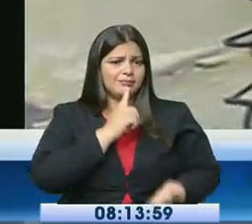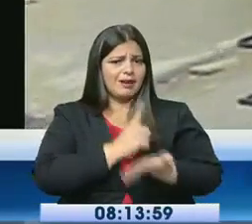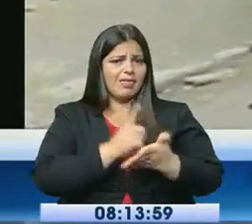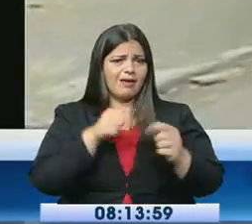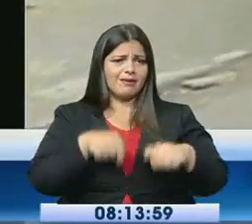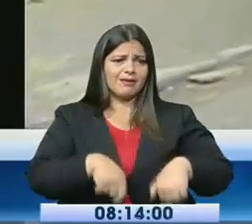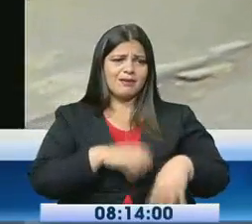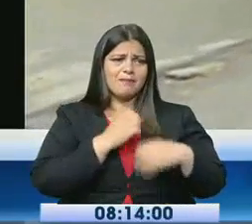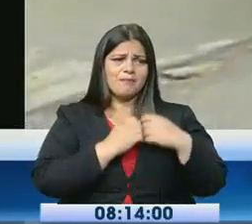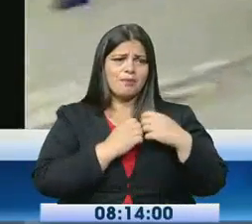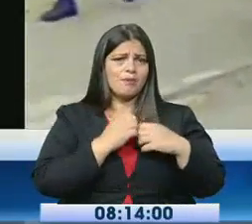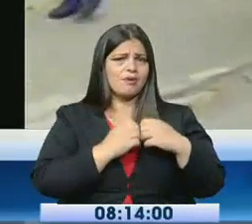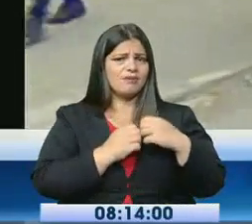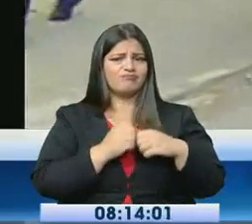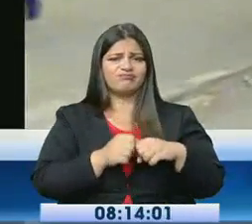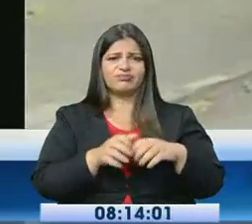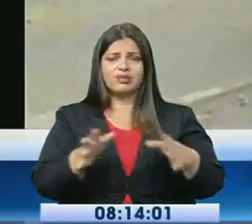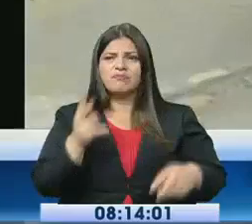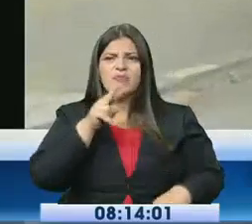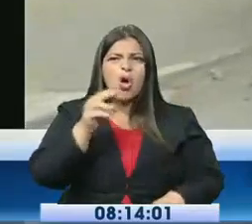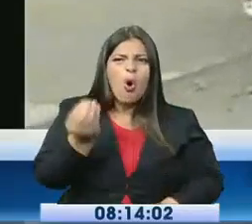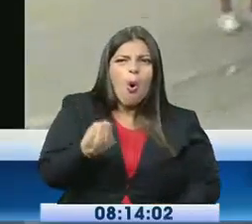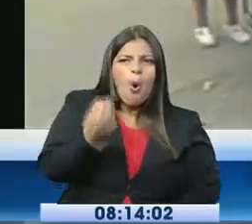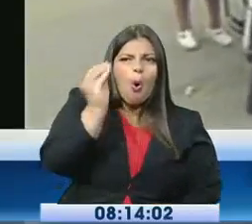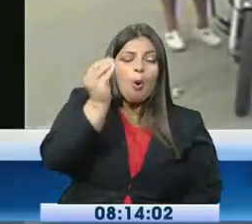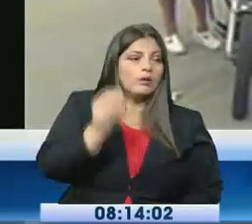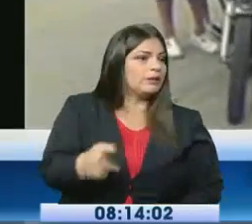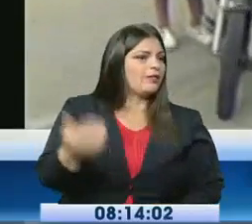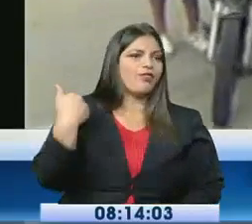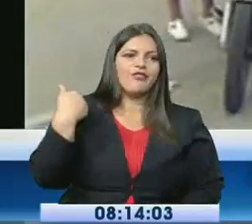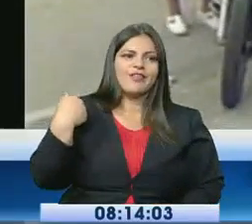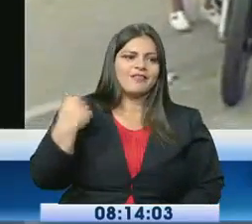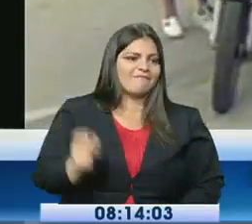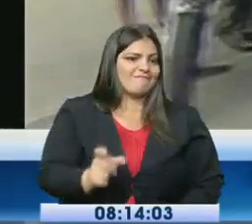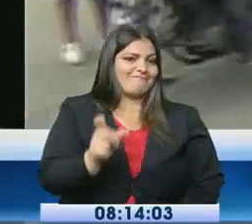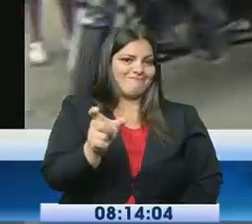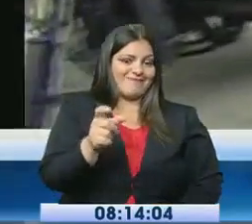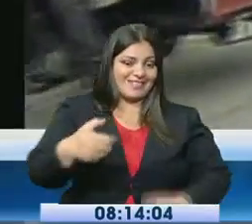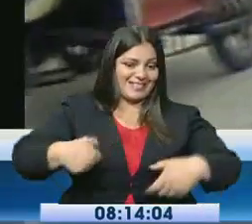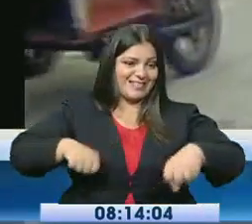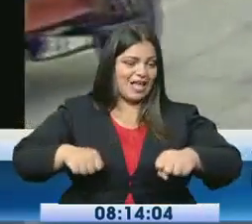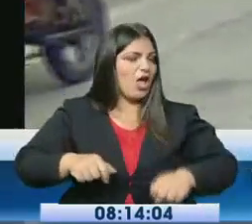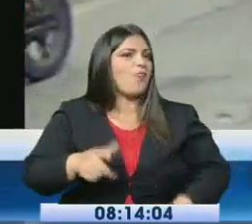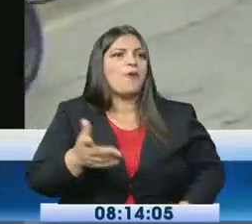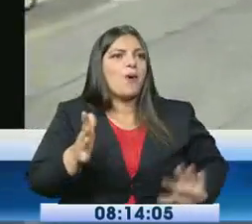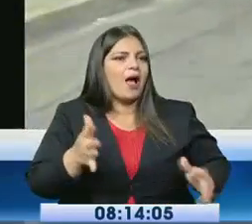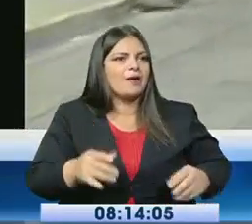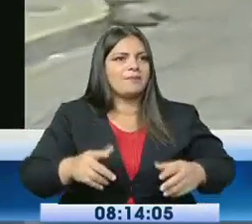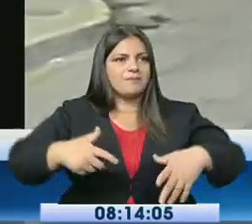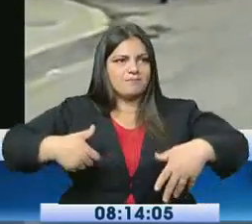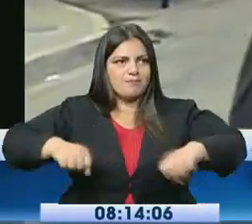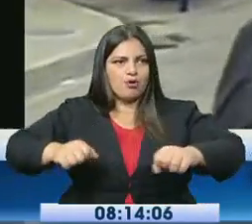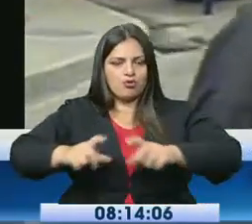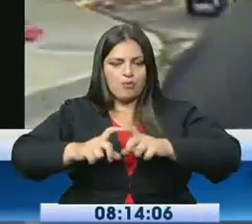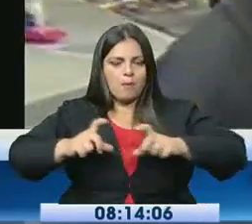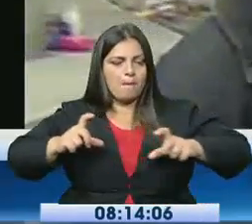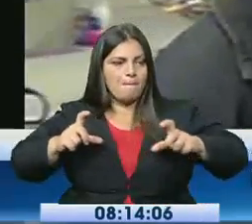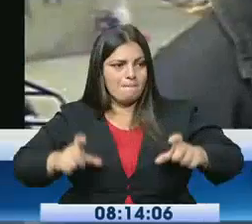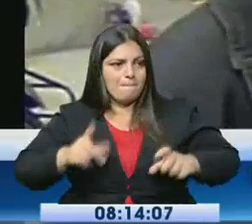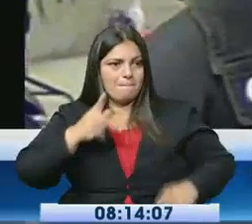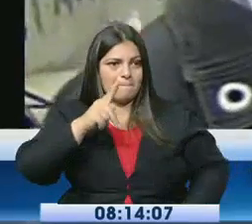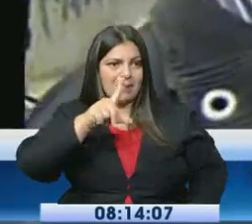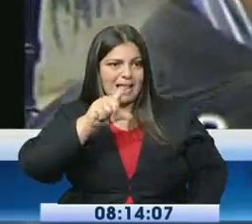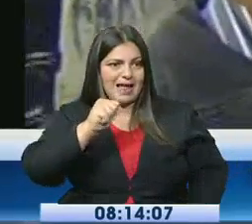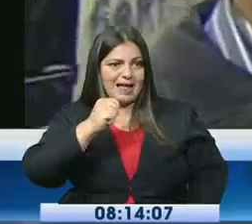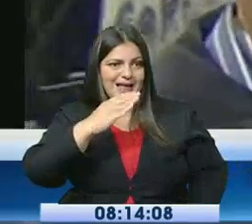ve, muchos jóvenes sin casco, sin licencia, sin placas las motos, justamente porque no le ponen placas para poder dar la huida cuando vienen los